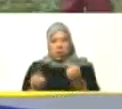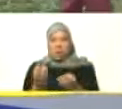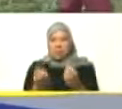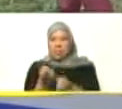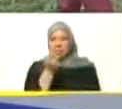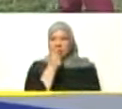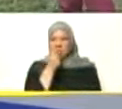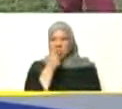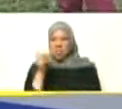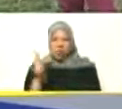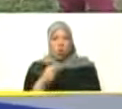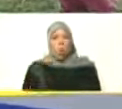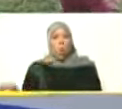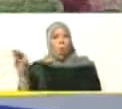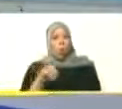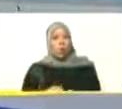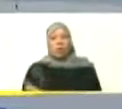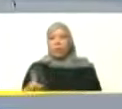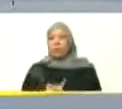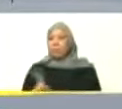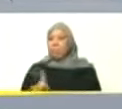Eso no puede volver a ocurrir.